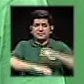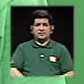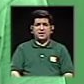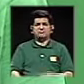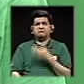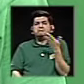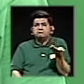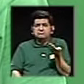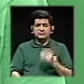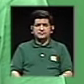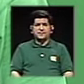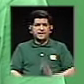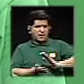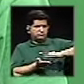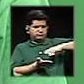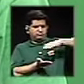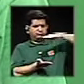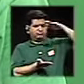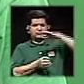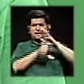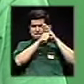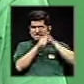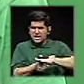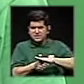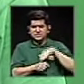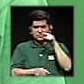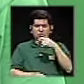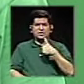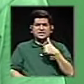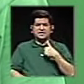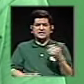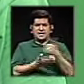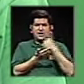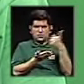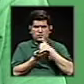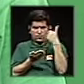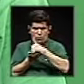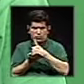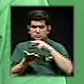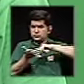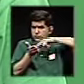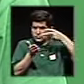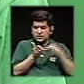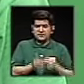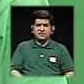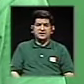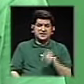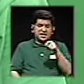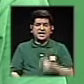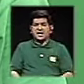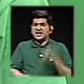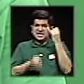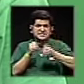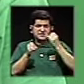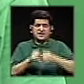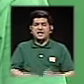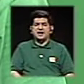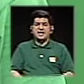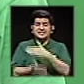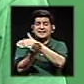que se iba a aumentar la presión sobre los recursos Eso quiere decir que se agotan verdad la frontera